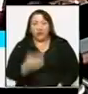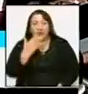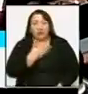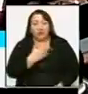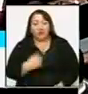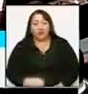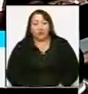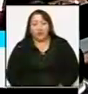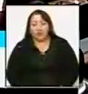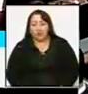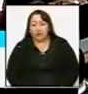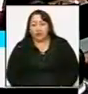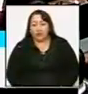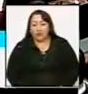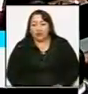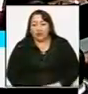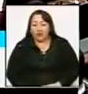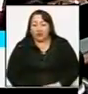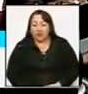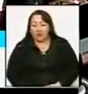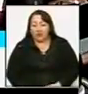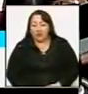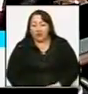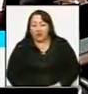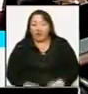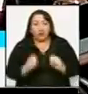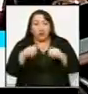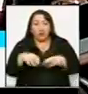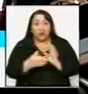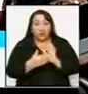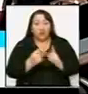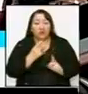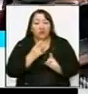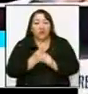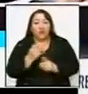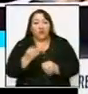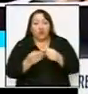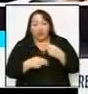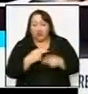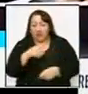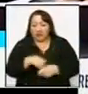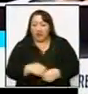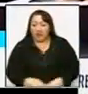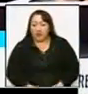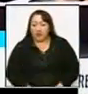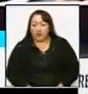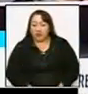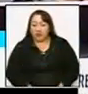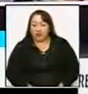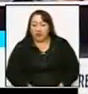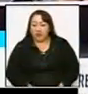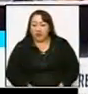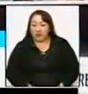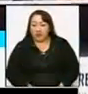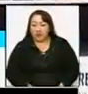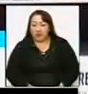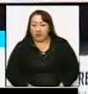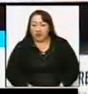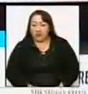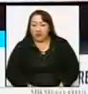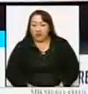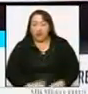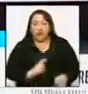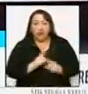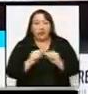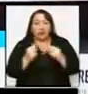Gracias, presidenta. Sí, la renuncia se presenta ante el Jurado Nacional de Elecciones. Primero se presenta ante el partido.